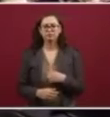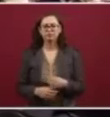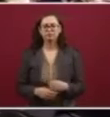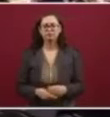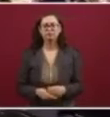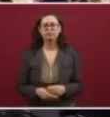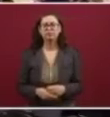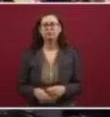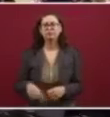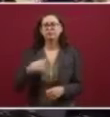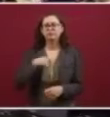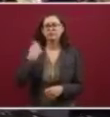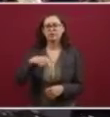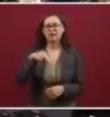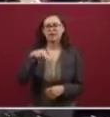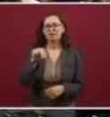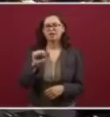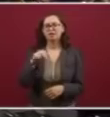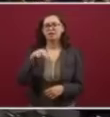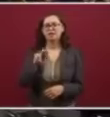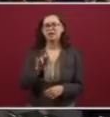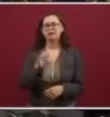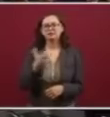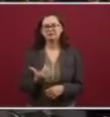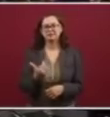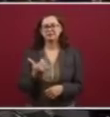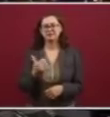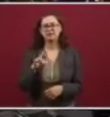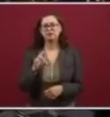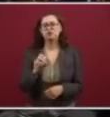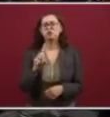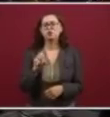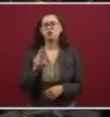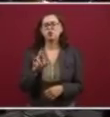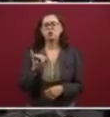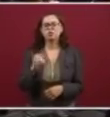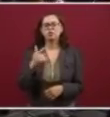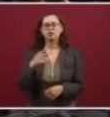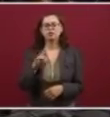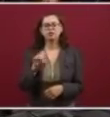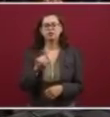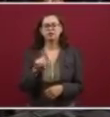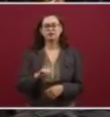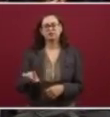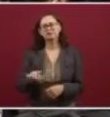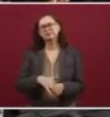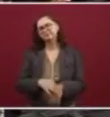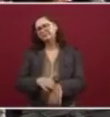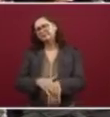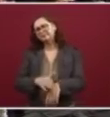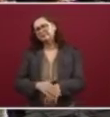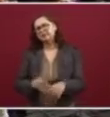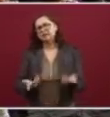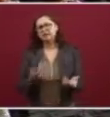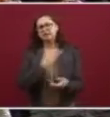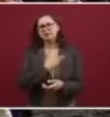Nancy Rodríguez, de Oro Sólido. Señor presidente, dado la crisis de migración que se está